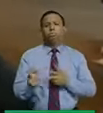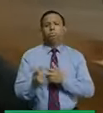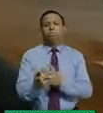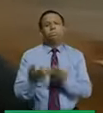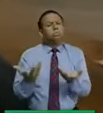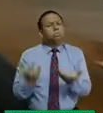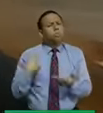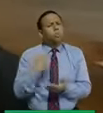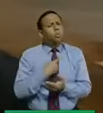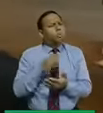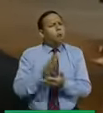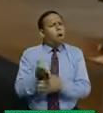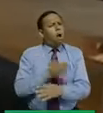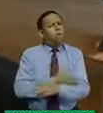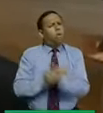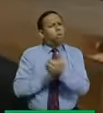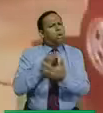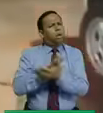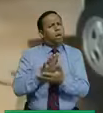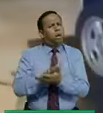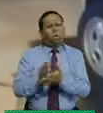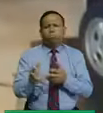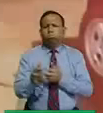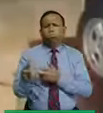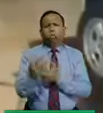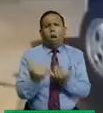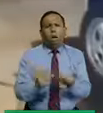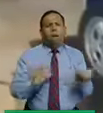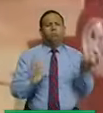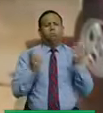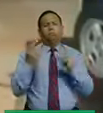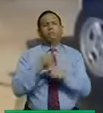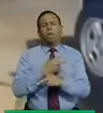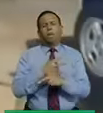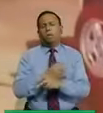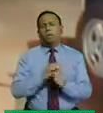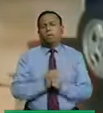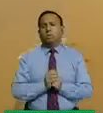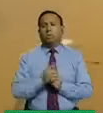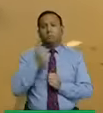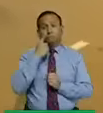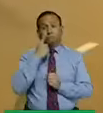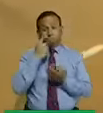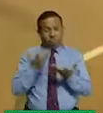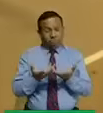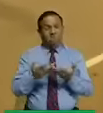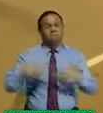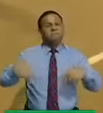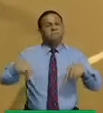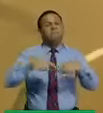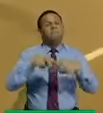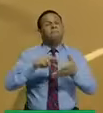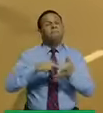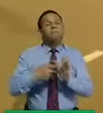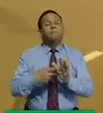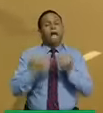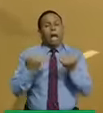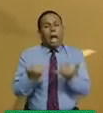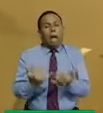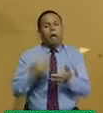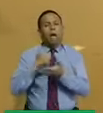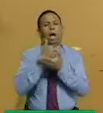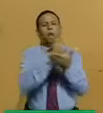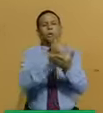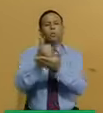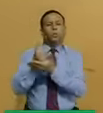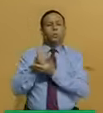carreteras, esperemos que no haya ninguna novedad. Estos corredores logísticos en carreteras constituyen una solución momentánea para el